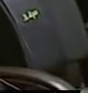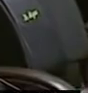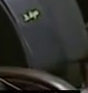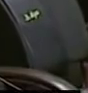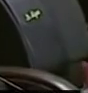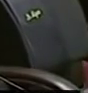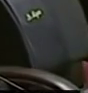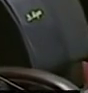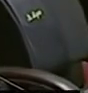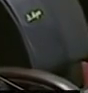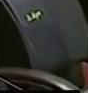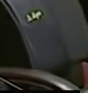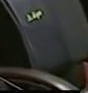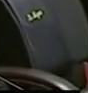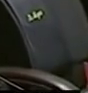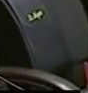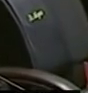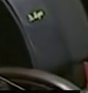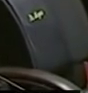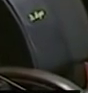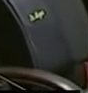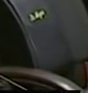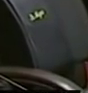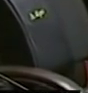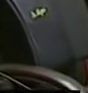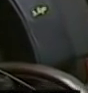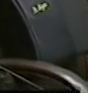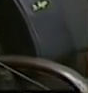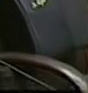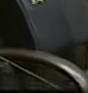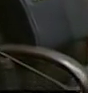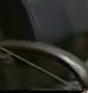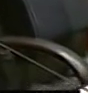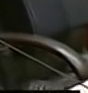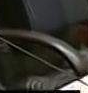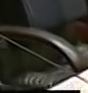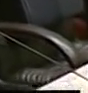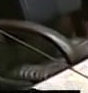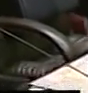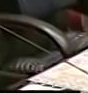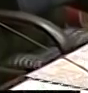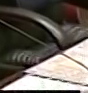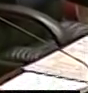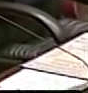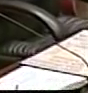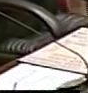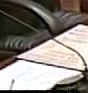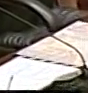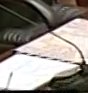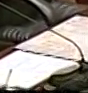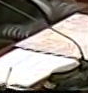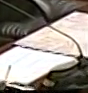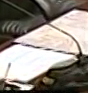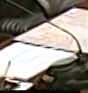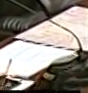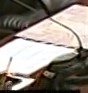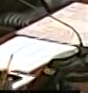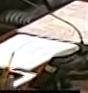congresistas y el financiamiento de los partidos políticos. Ha manifestado de